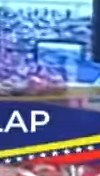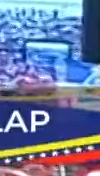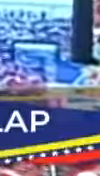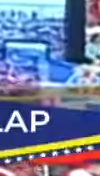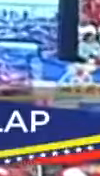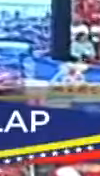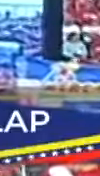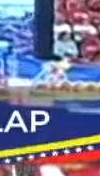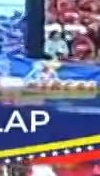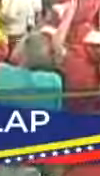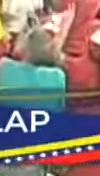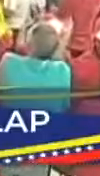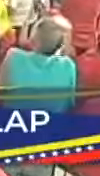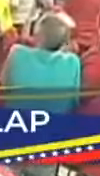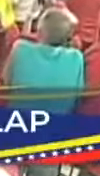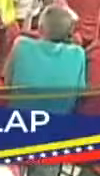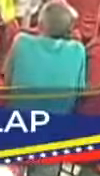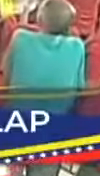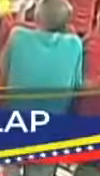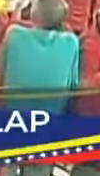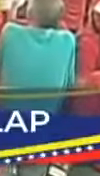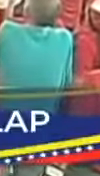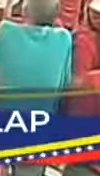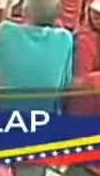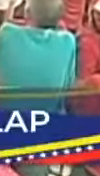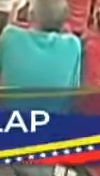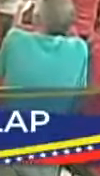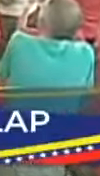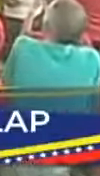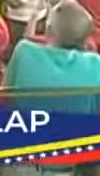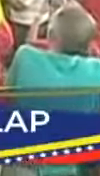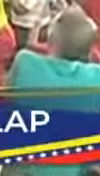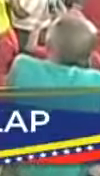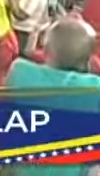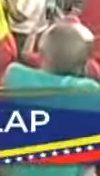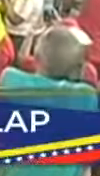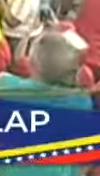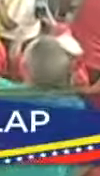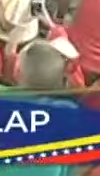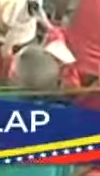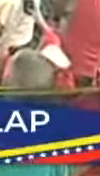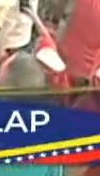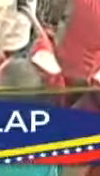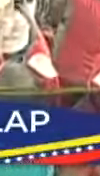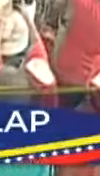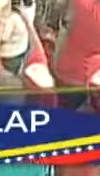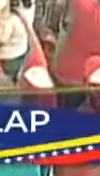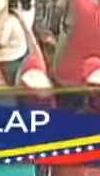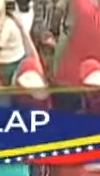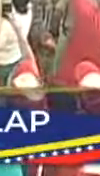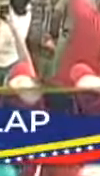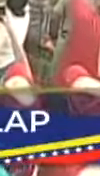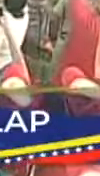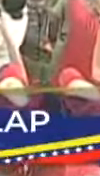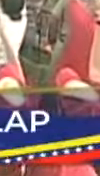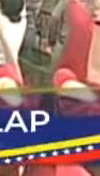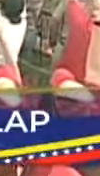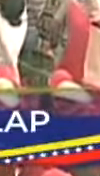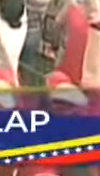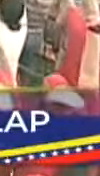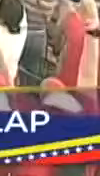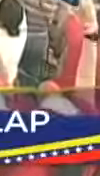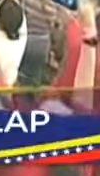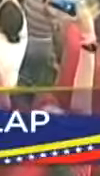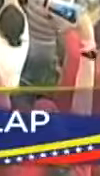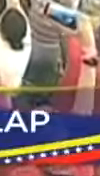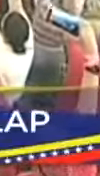el liderazgo de las comunidades. También ha dicho el jefe de Estado que hay futuro, hay esperanza y hay avance para los tlatelolcos.